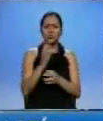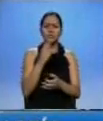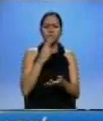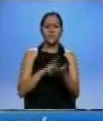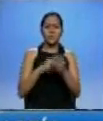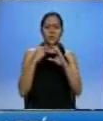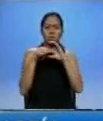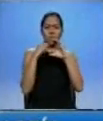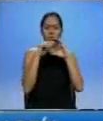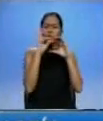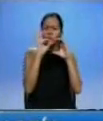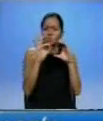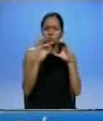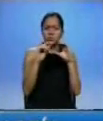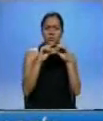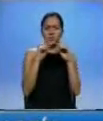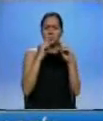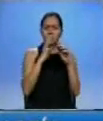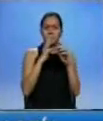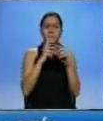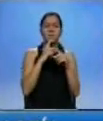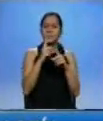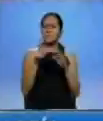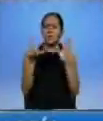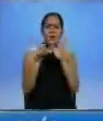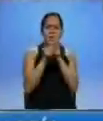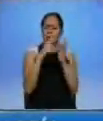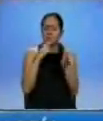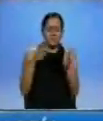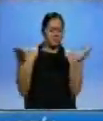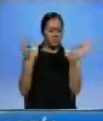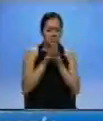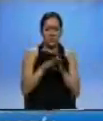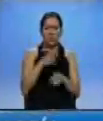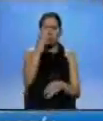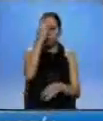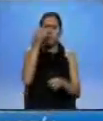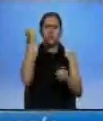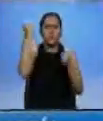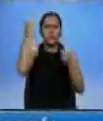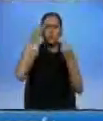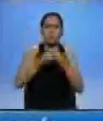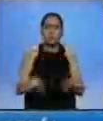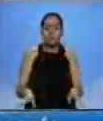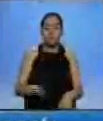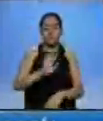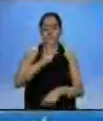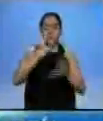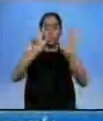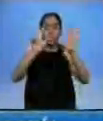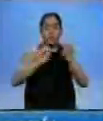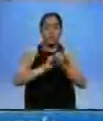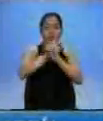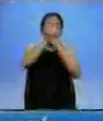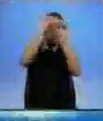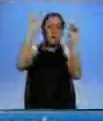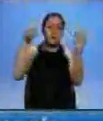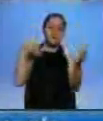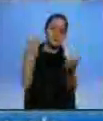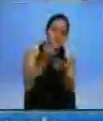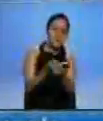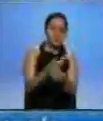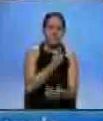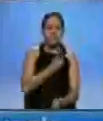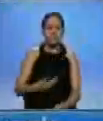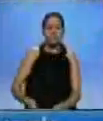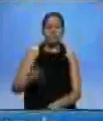La derogatoria de esta ley, porque nos han perjudicado nuestros derechos. A las 8 de la mañana el presidente llega al sitio de la